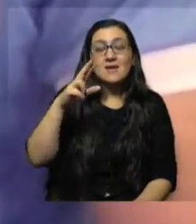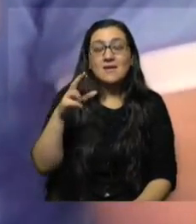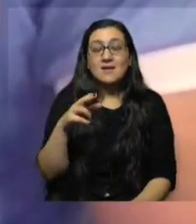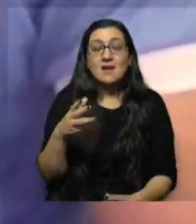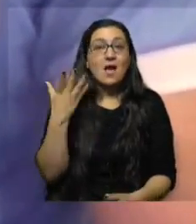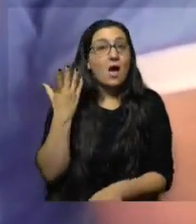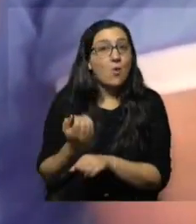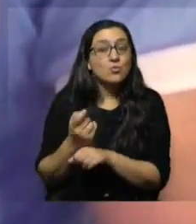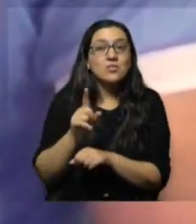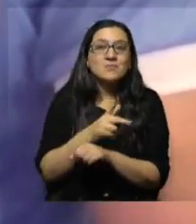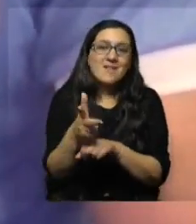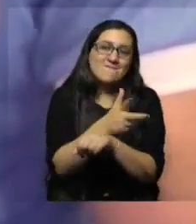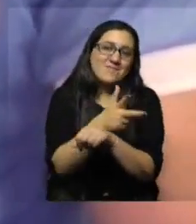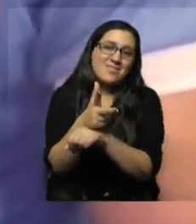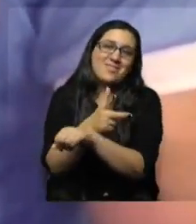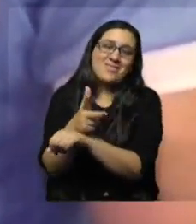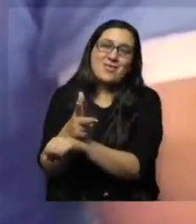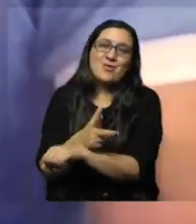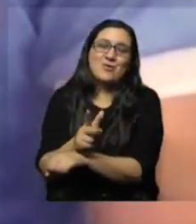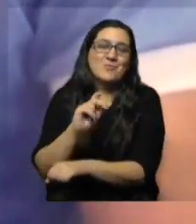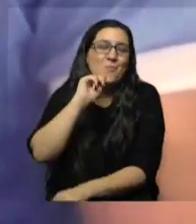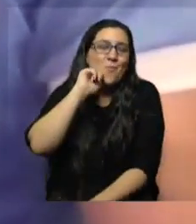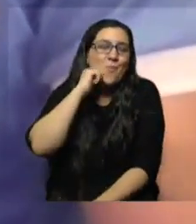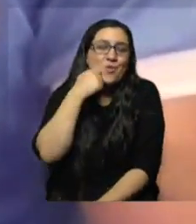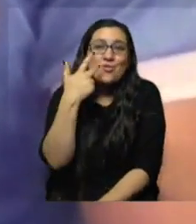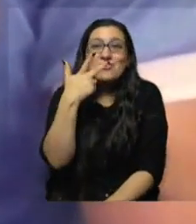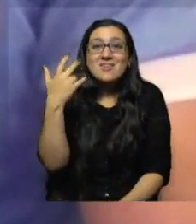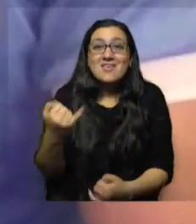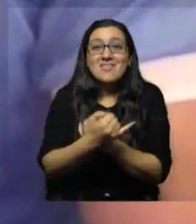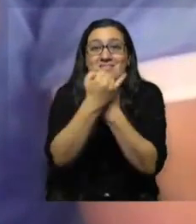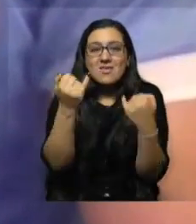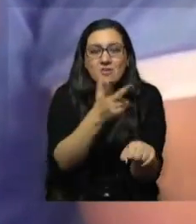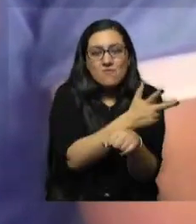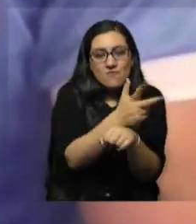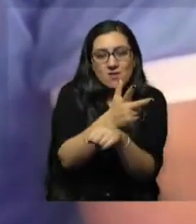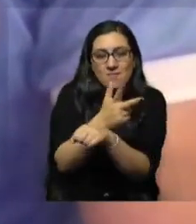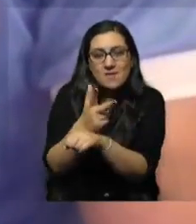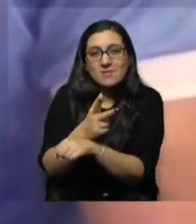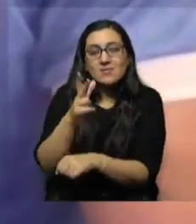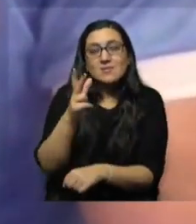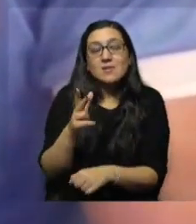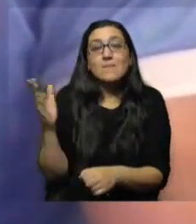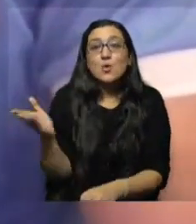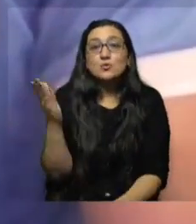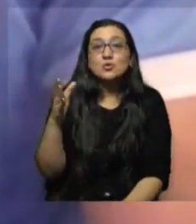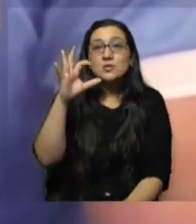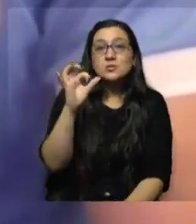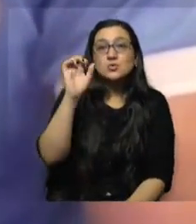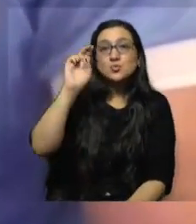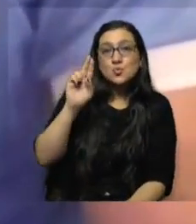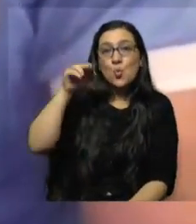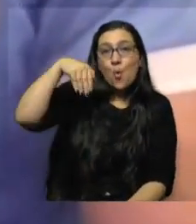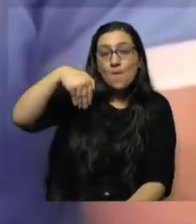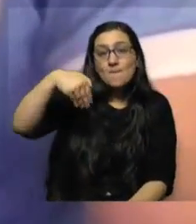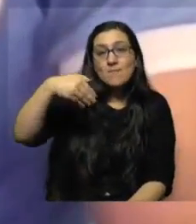fue tremendo, la verdad. Fueron 3 días de rodaje, una producción de Zoom Audiovisuales de acá de Salto, y